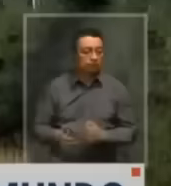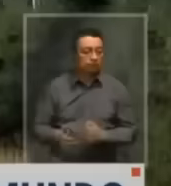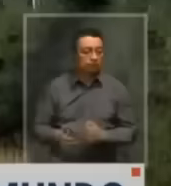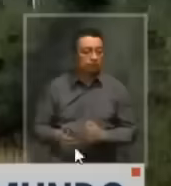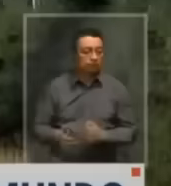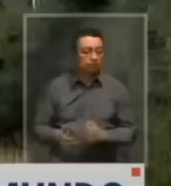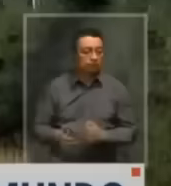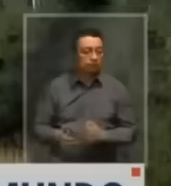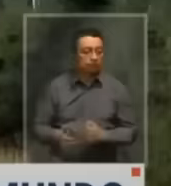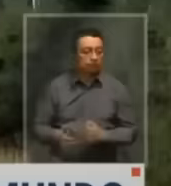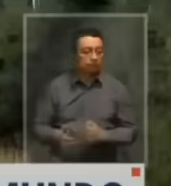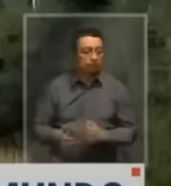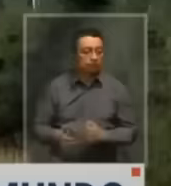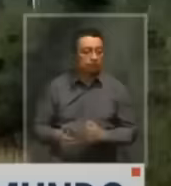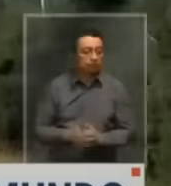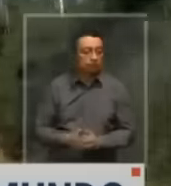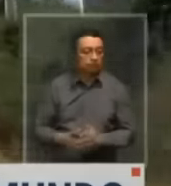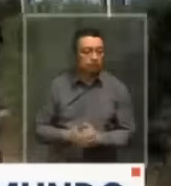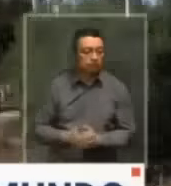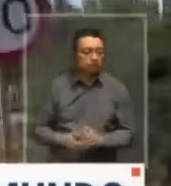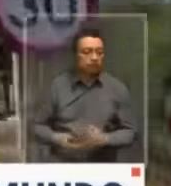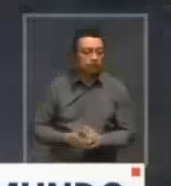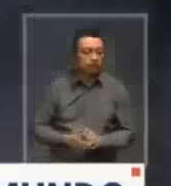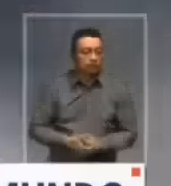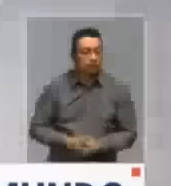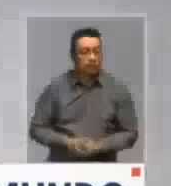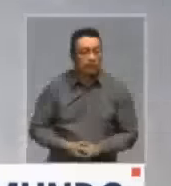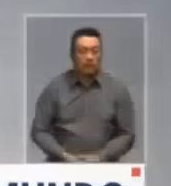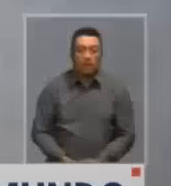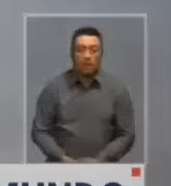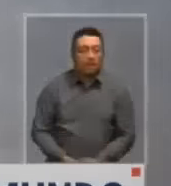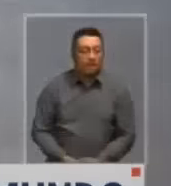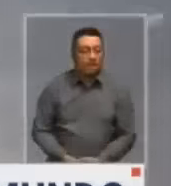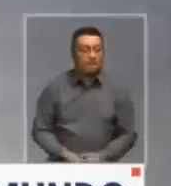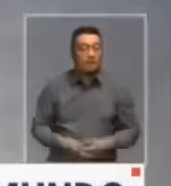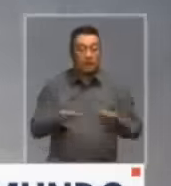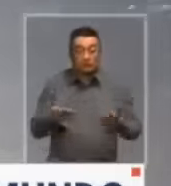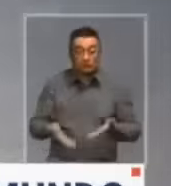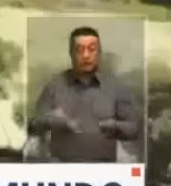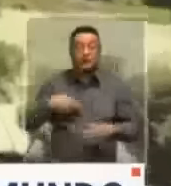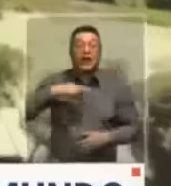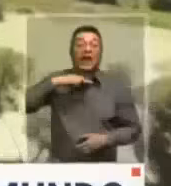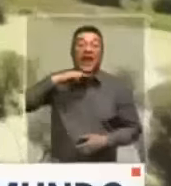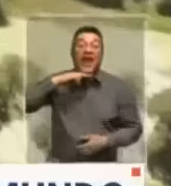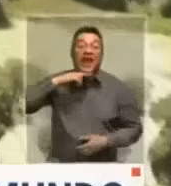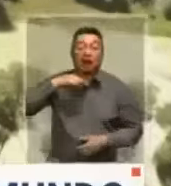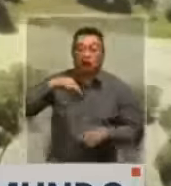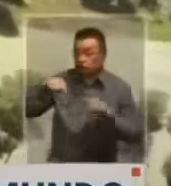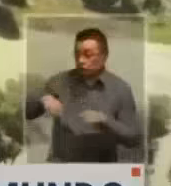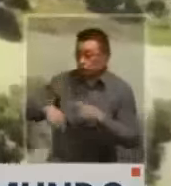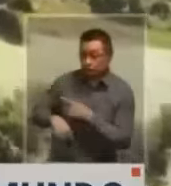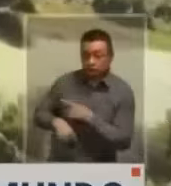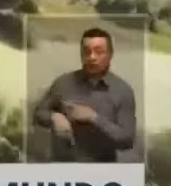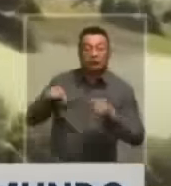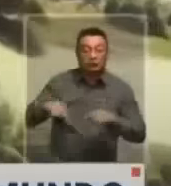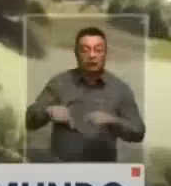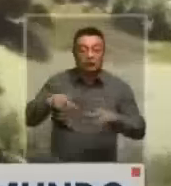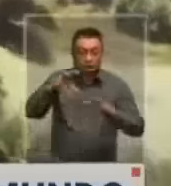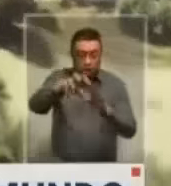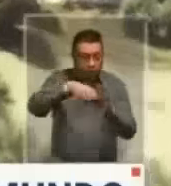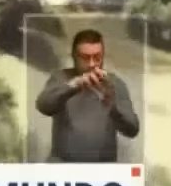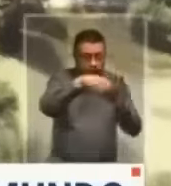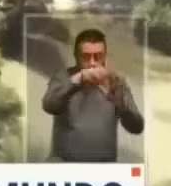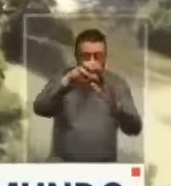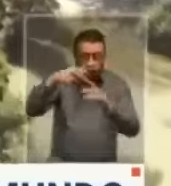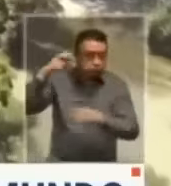¿Para dónde sería que venden la cereza? Para mí que dobla. Ya estamos en graneros para conocer parte de la cosecha de las cerezas que se